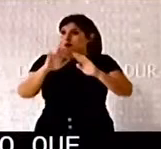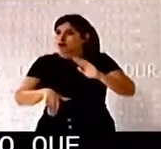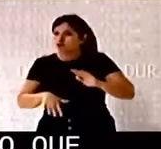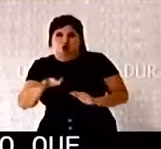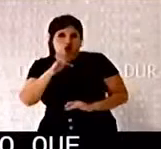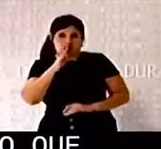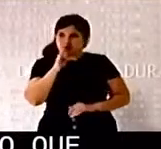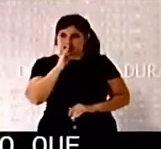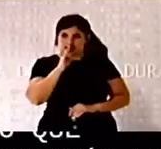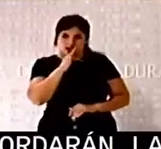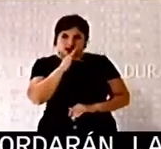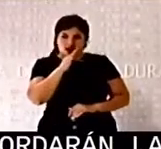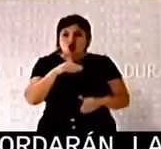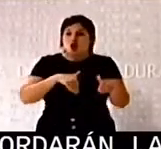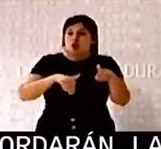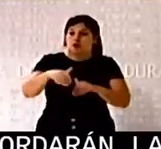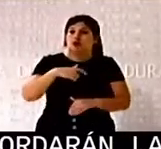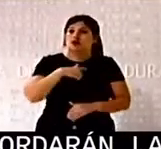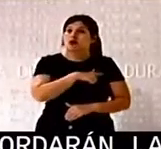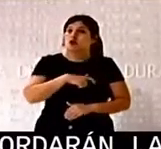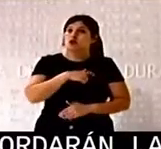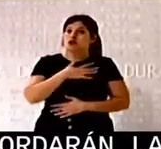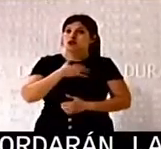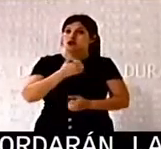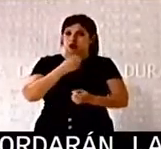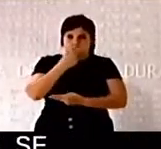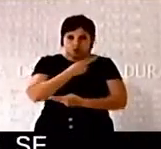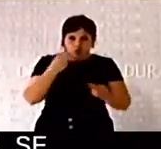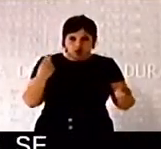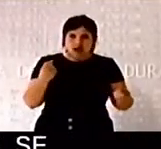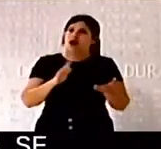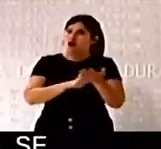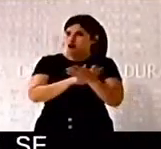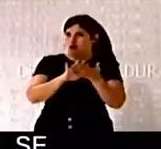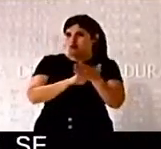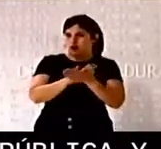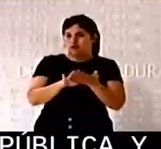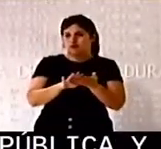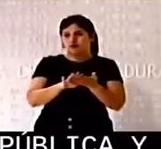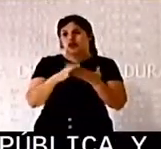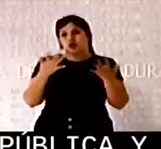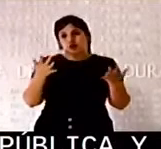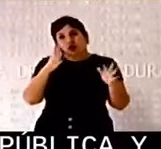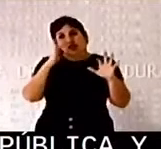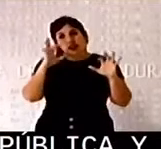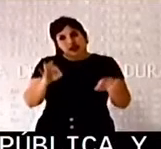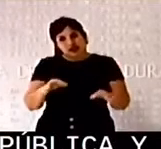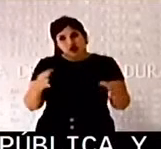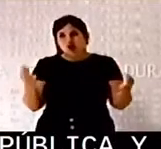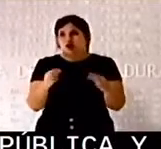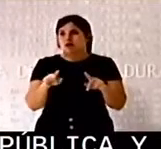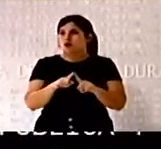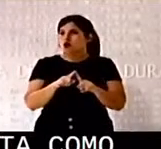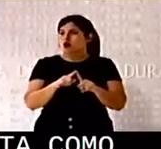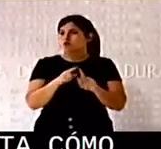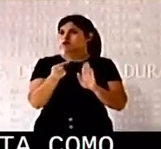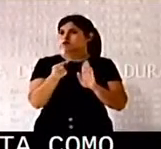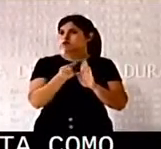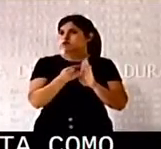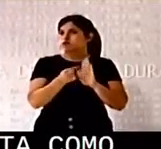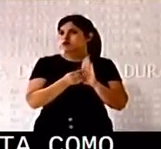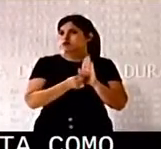abordará en la próxima Comisión de Salud Pública. Y ahí creo que debemos establecer una pauta, como usted